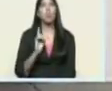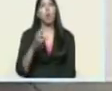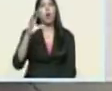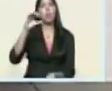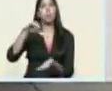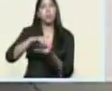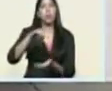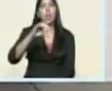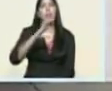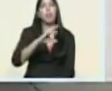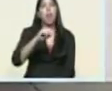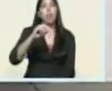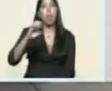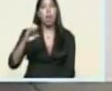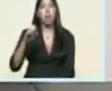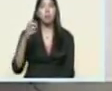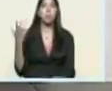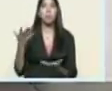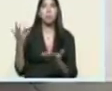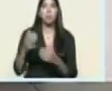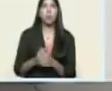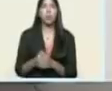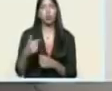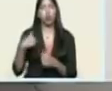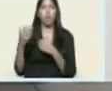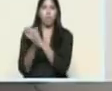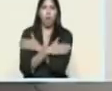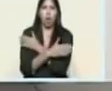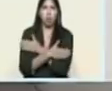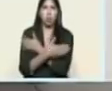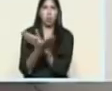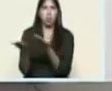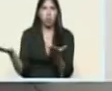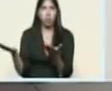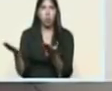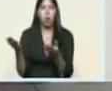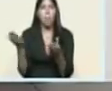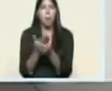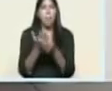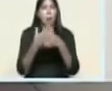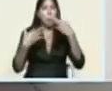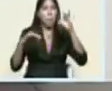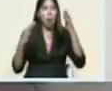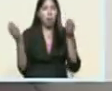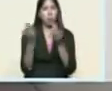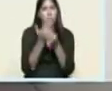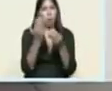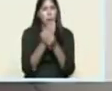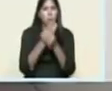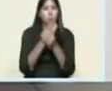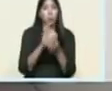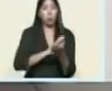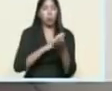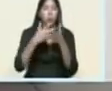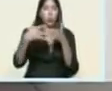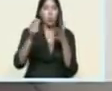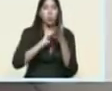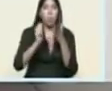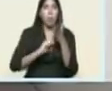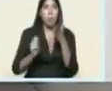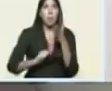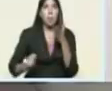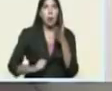Quiero felicitarlo para consignar un conjunto de documentos que ha elaborado un conjunto de